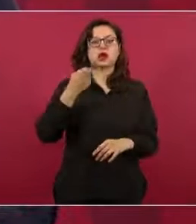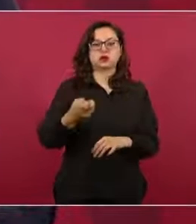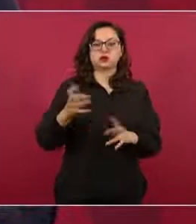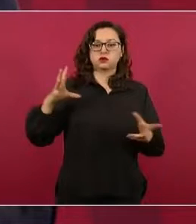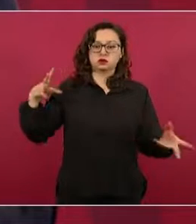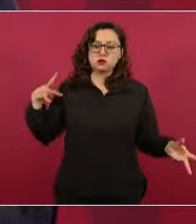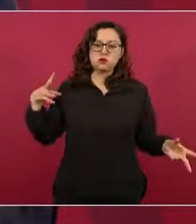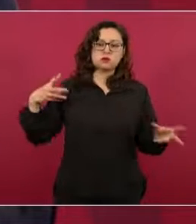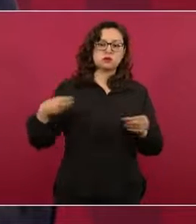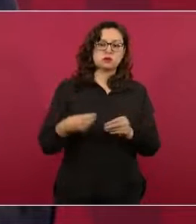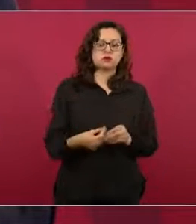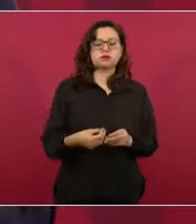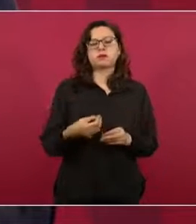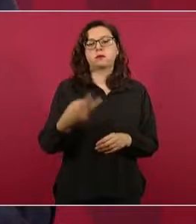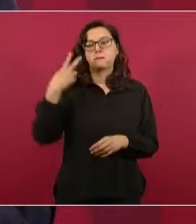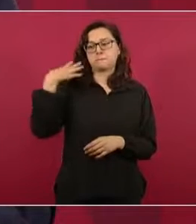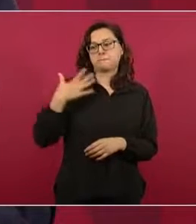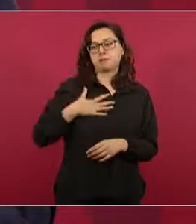del viaje,